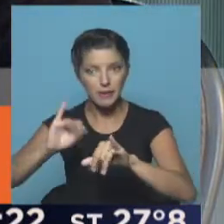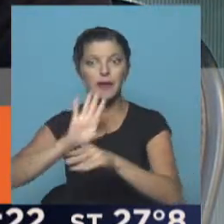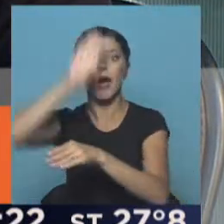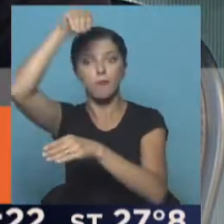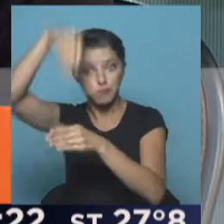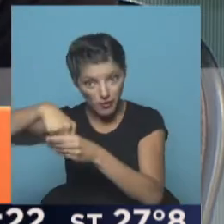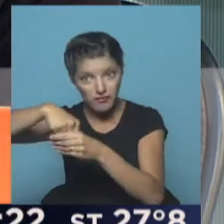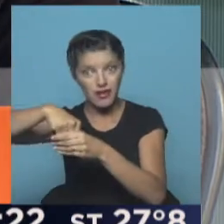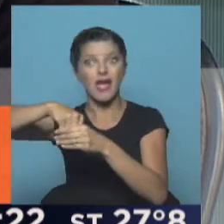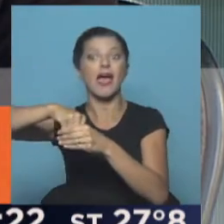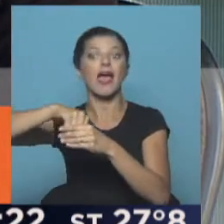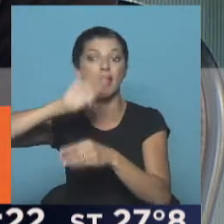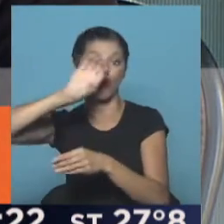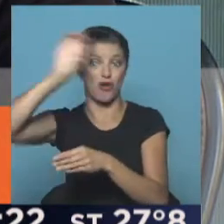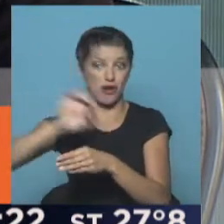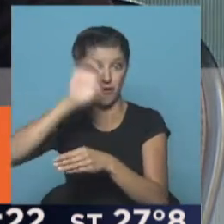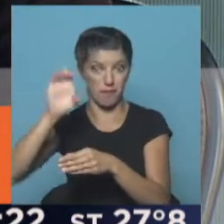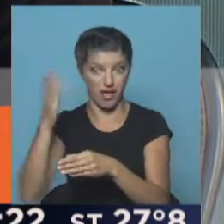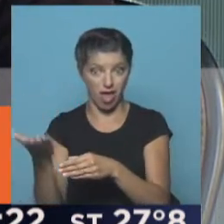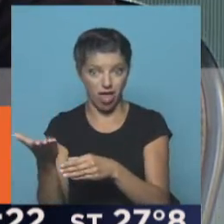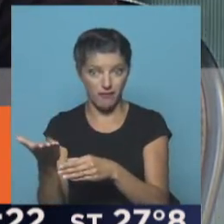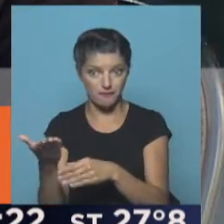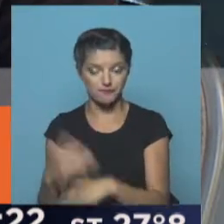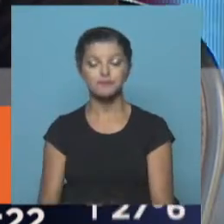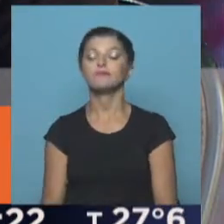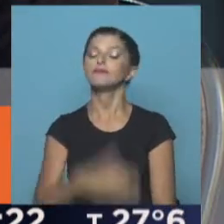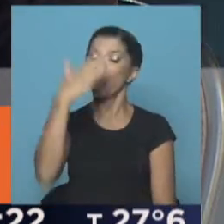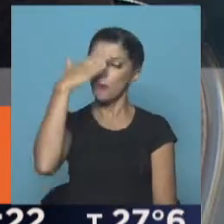Unión Europea. Claro. Una vez consumado el